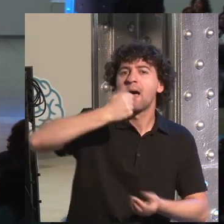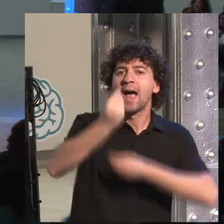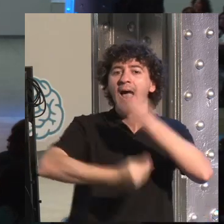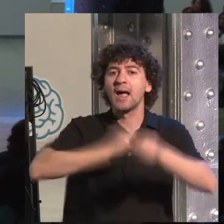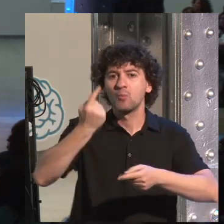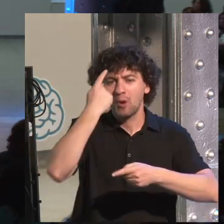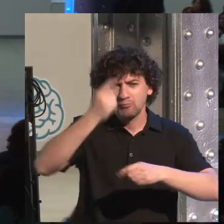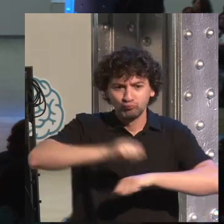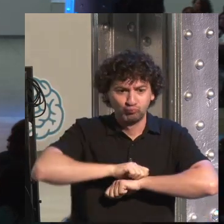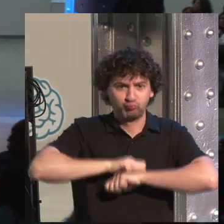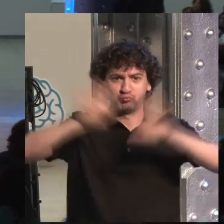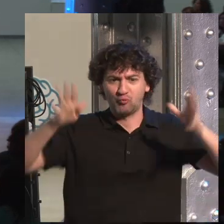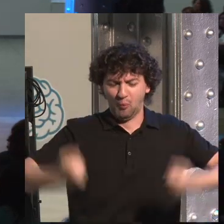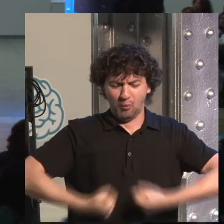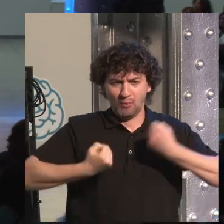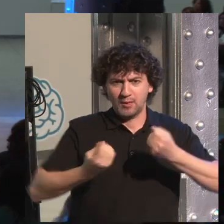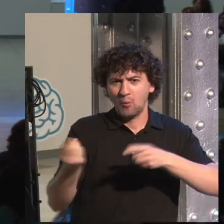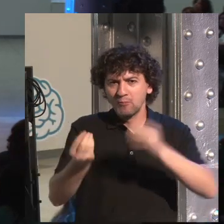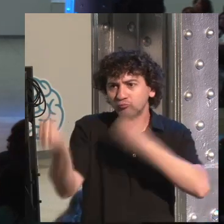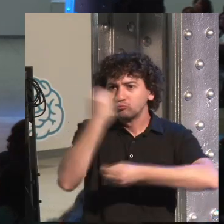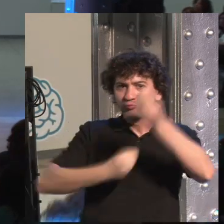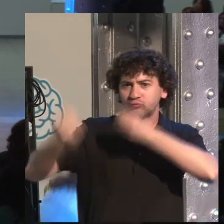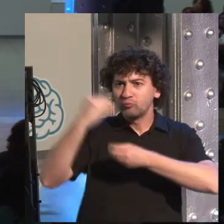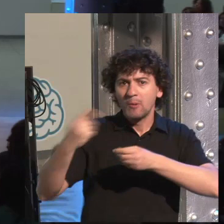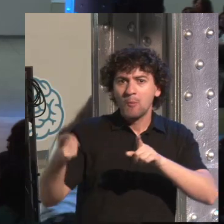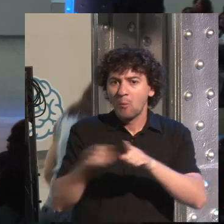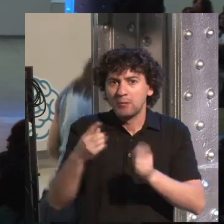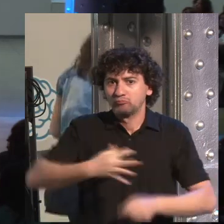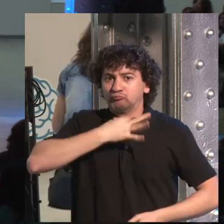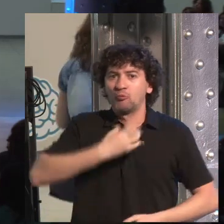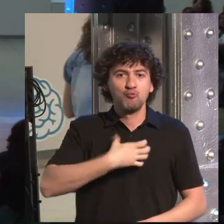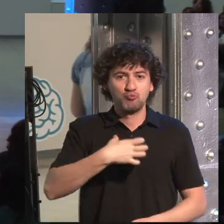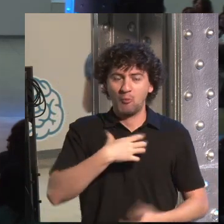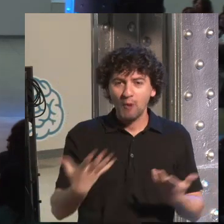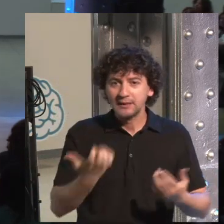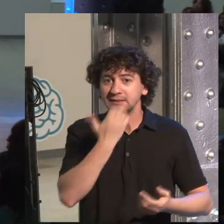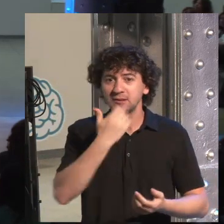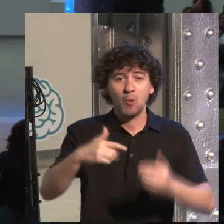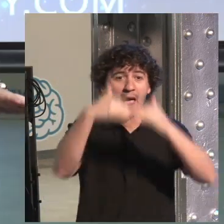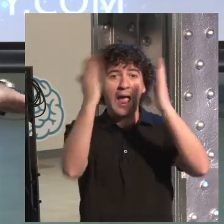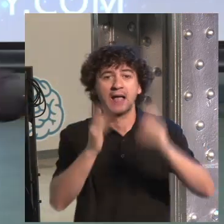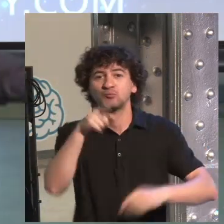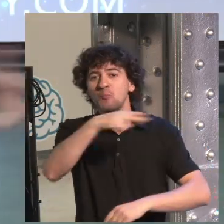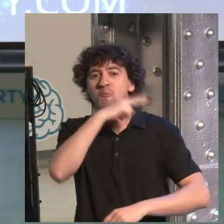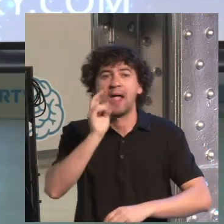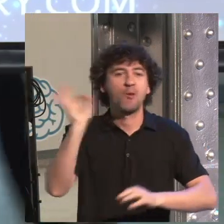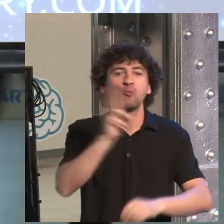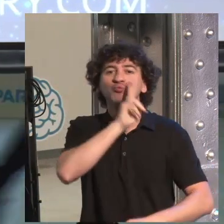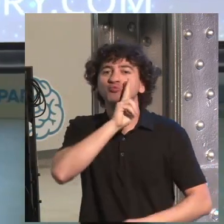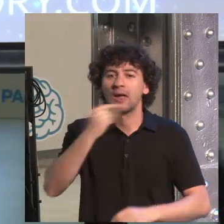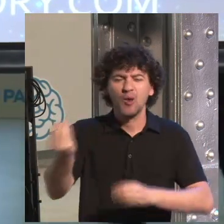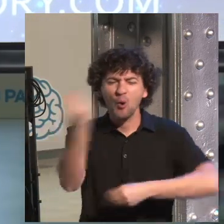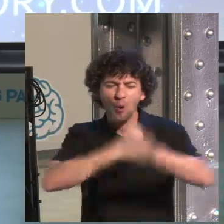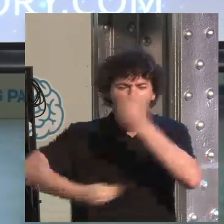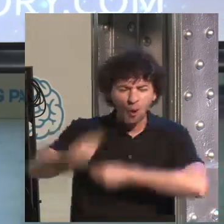os dispararía y es que no podríais alimentarlo. No podríais alimentar el cerebro, esta potencia, ni aunque te fueras a casa de tu madre y de tu suegra y os comierais todo